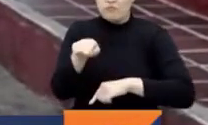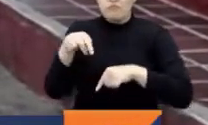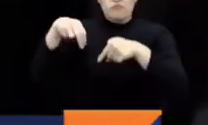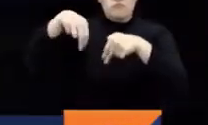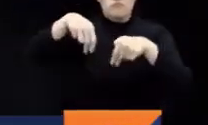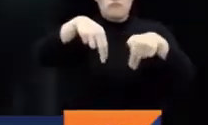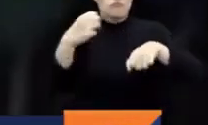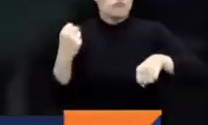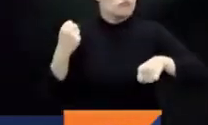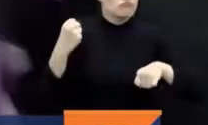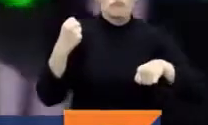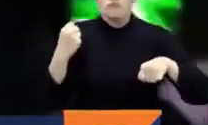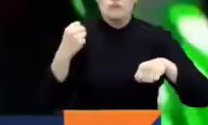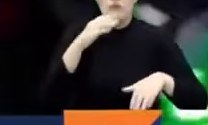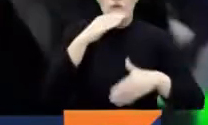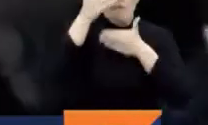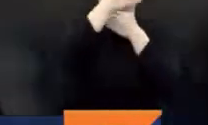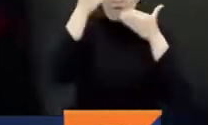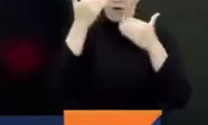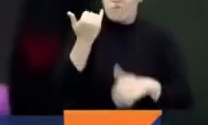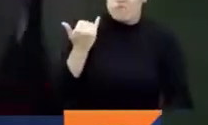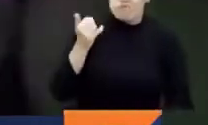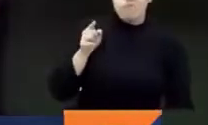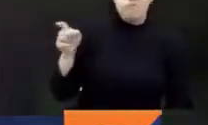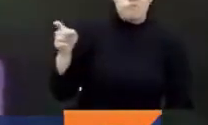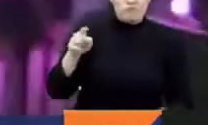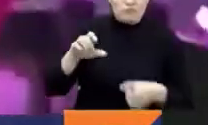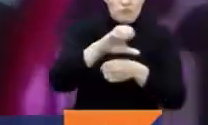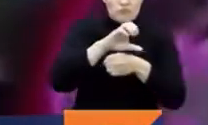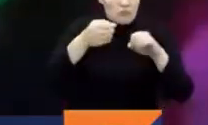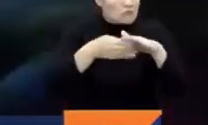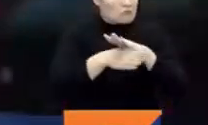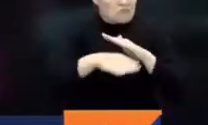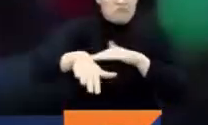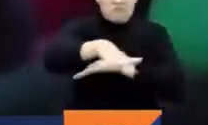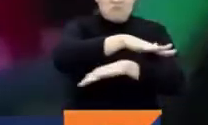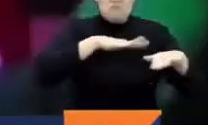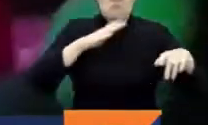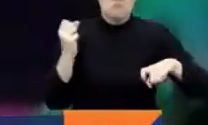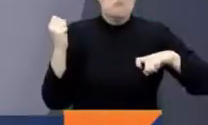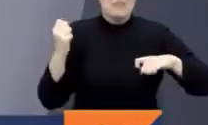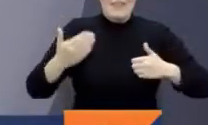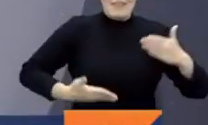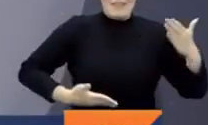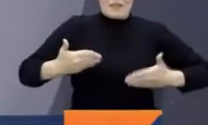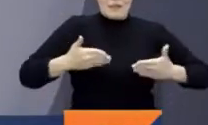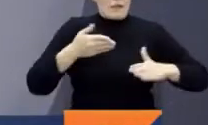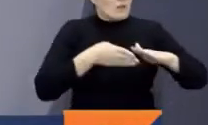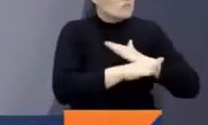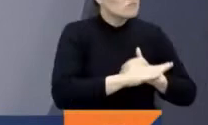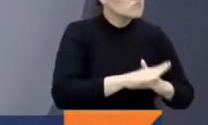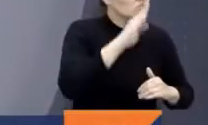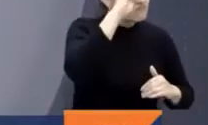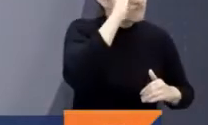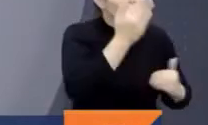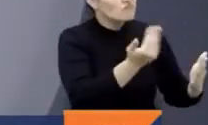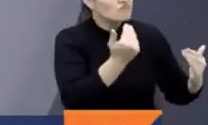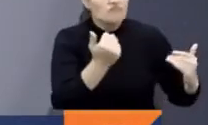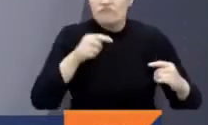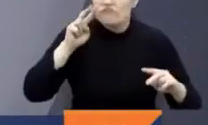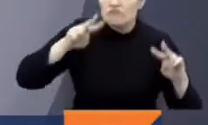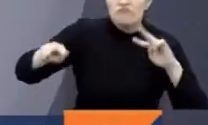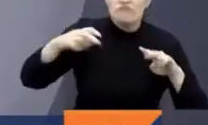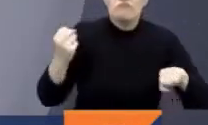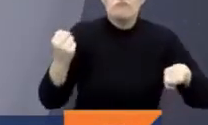miembros de las disidencias de las FARC en casco urbano del municipio de Tibú. Llegaron a establecimientos públicos a realizar requisas